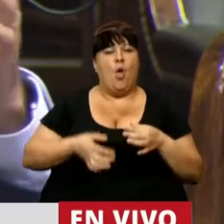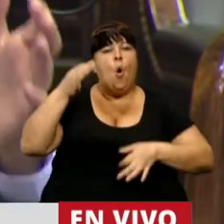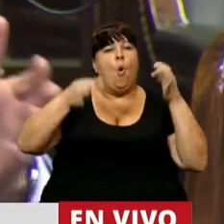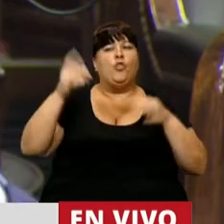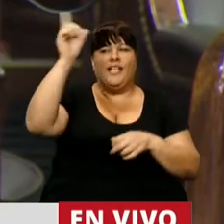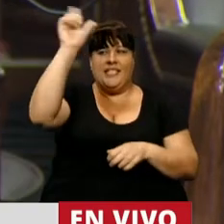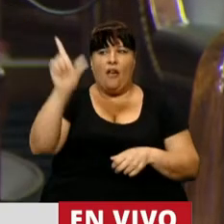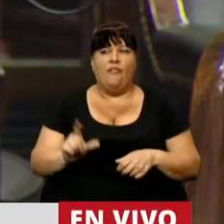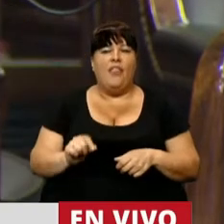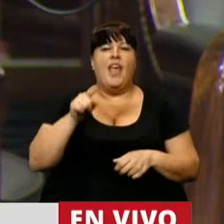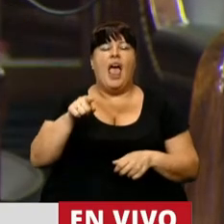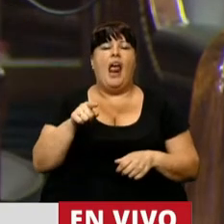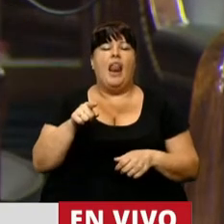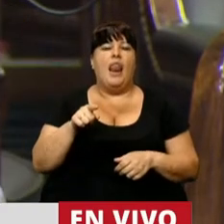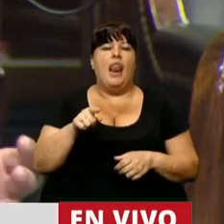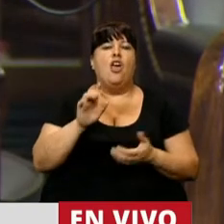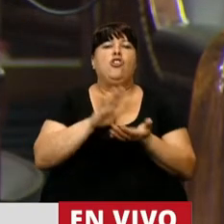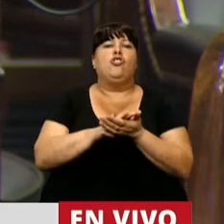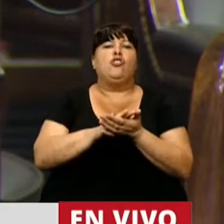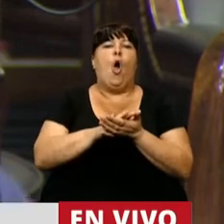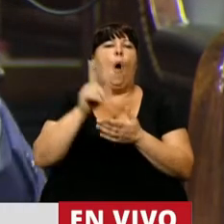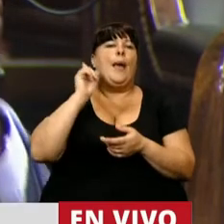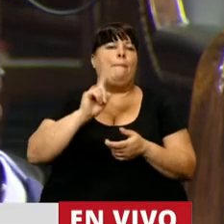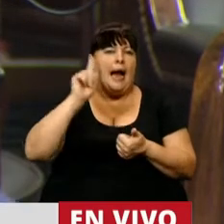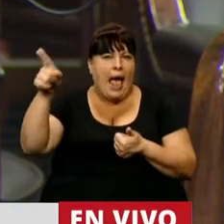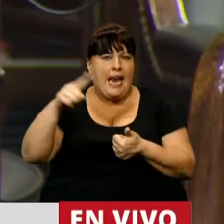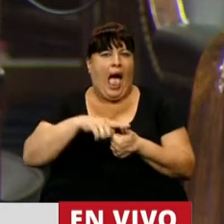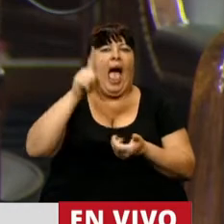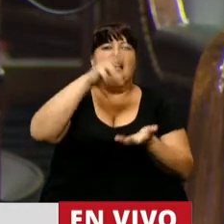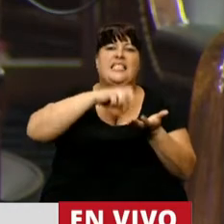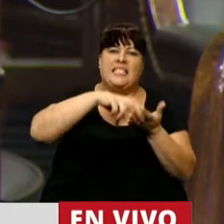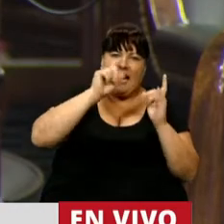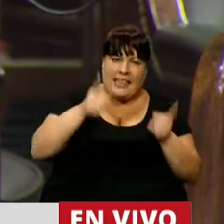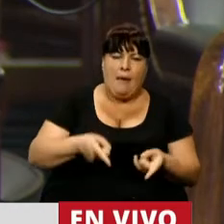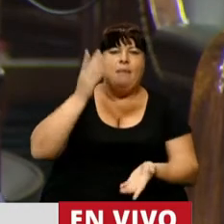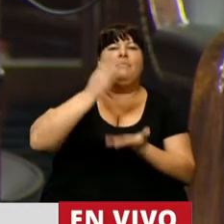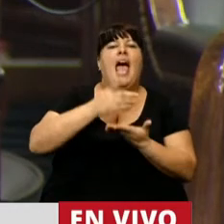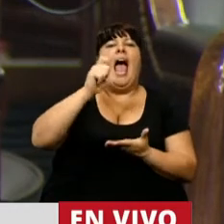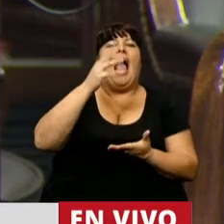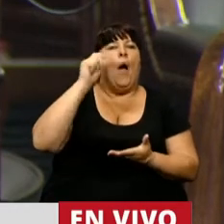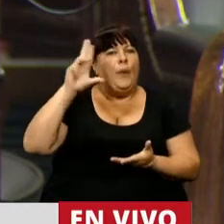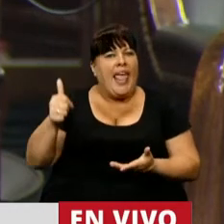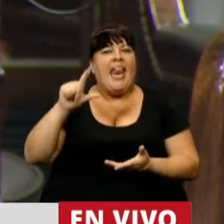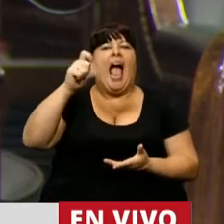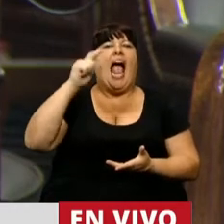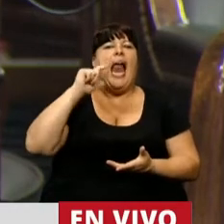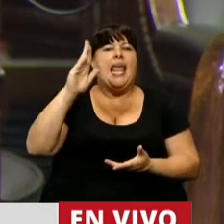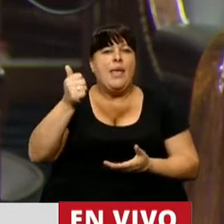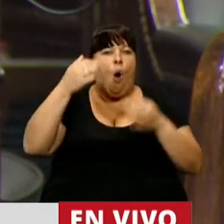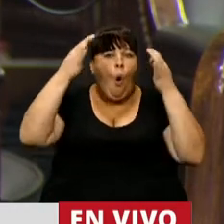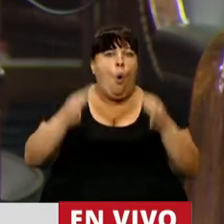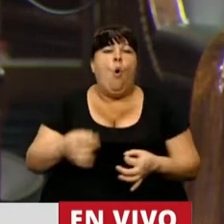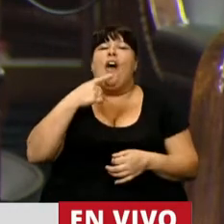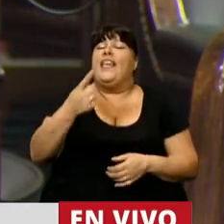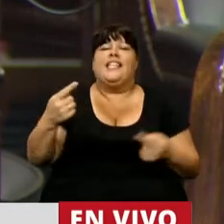justicia federal en el caso de Paraná, en el caso de Salta, el fallo Cabrera, el fallo Caliba, que casualmente